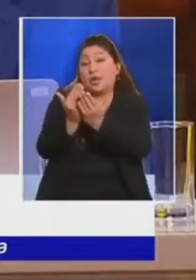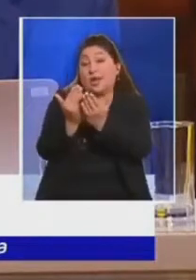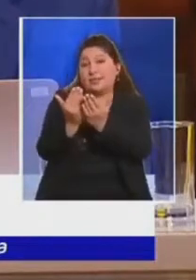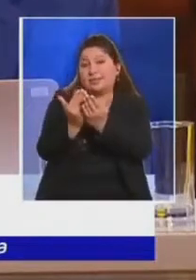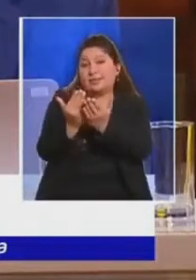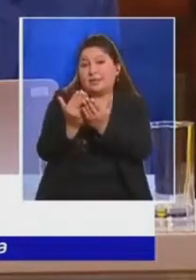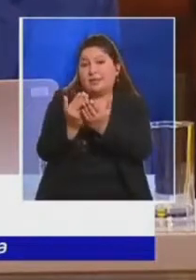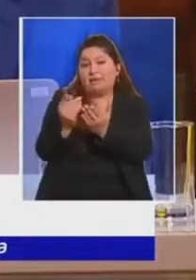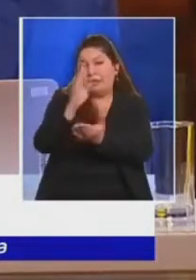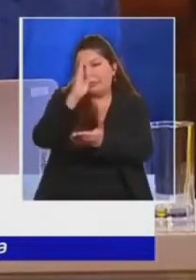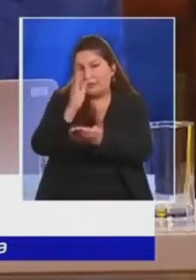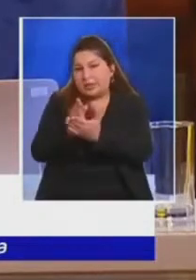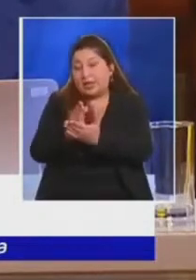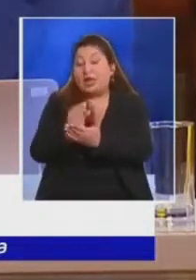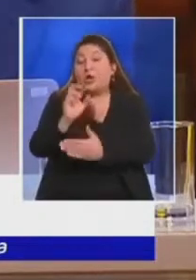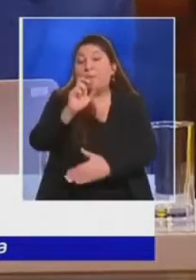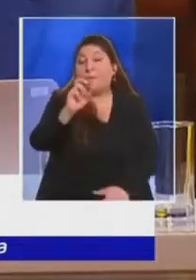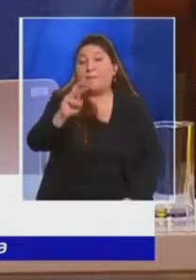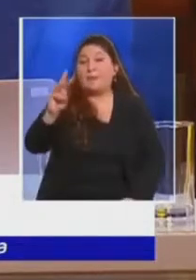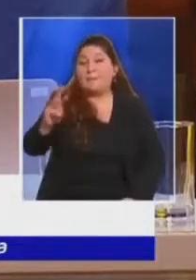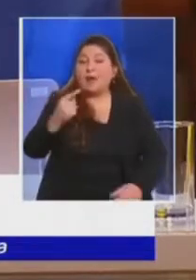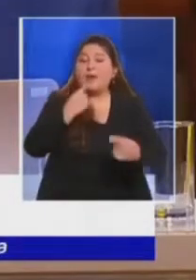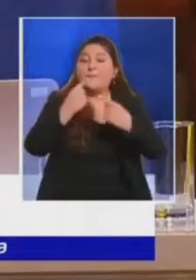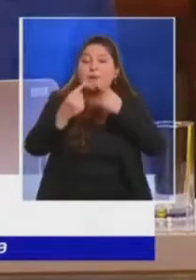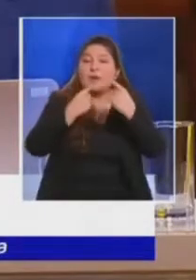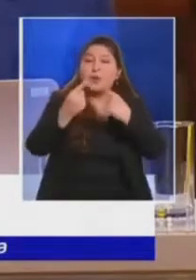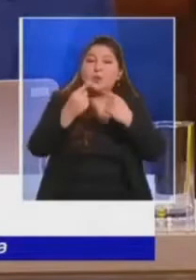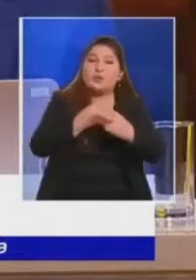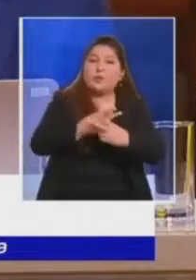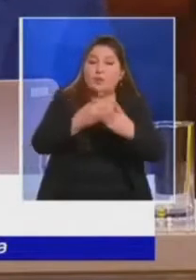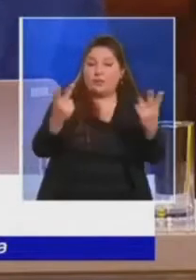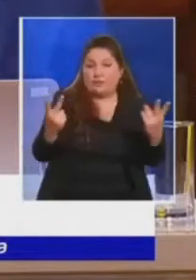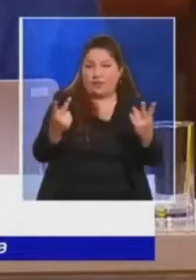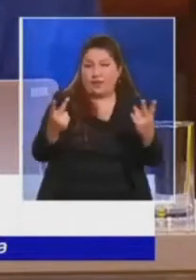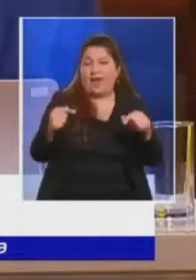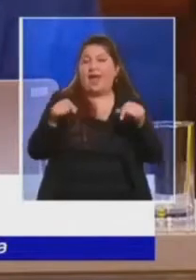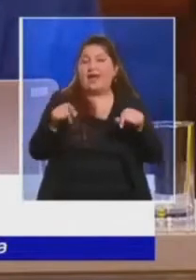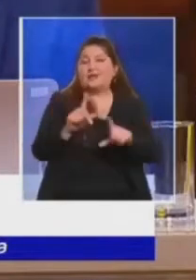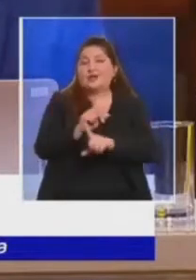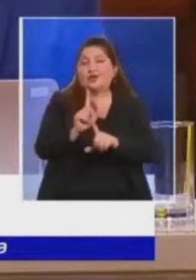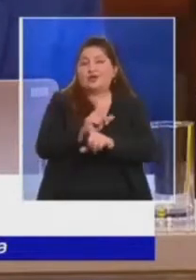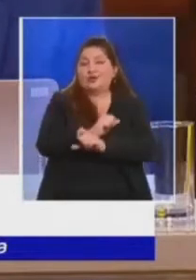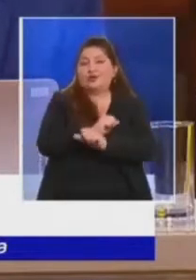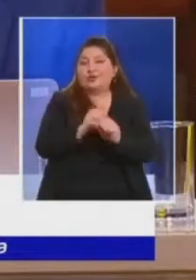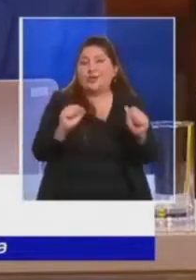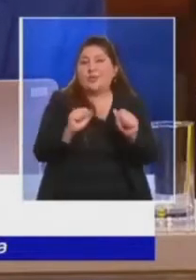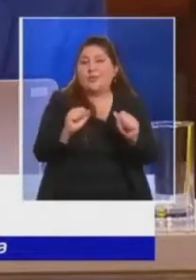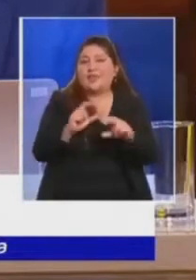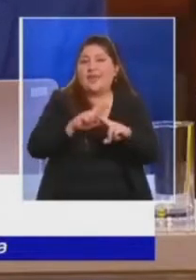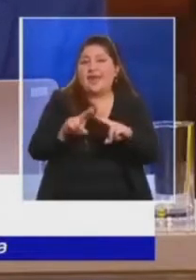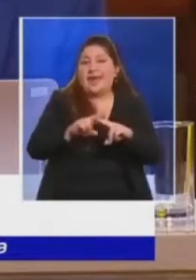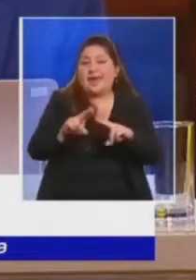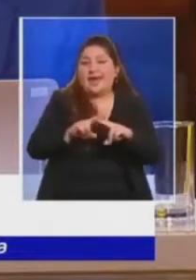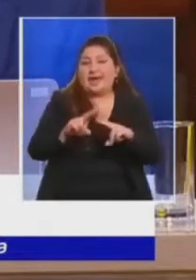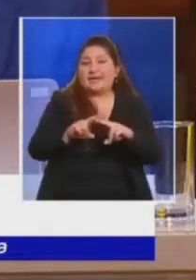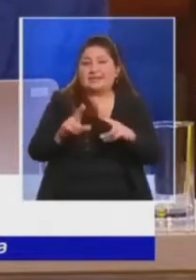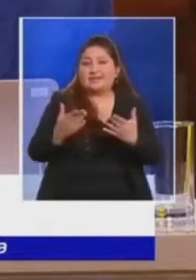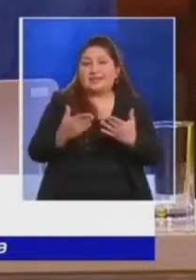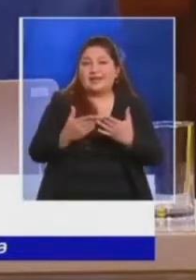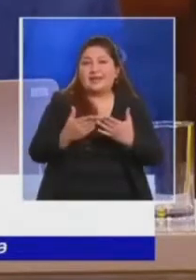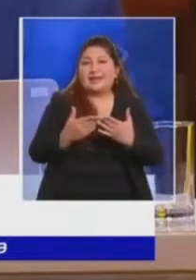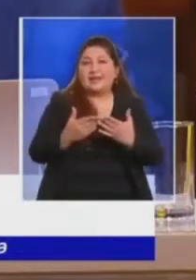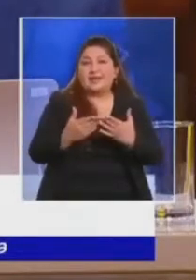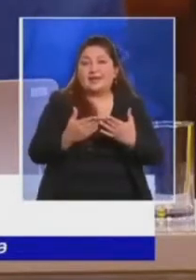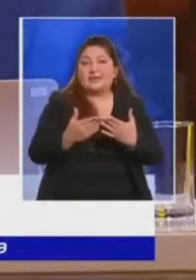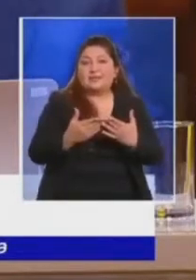y las consultas populares. Eso no es algo que pueda hacerse en forma punitiva, pero sí en